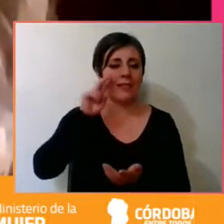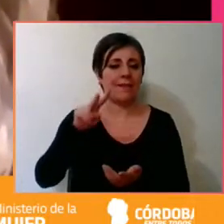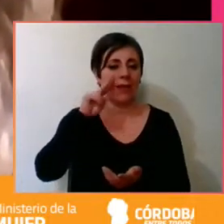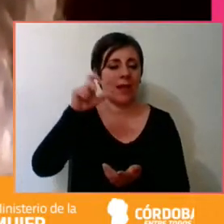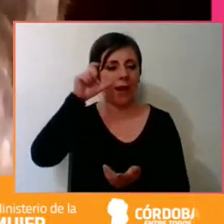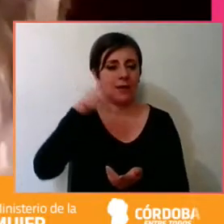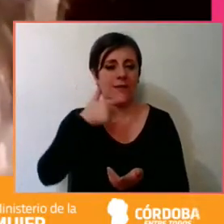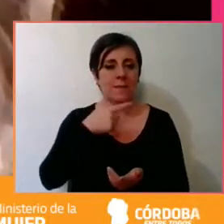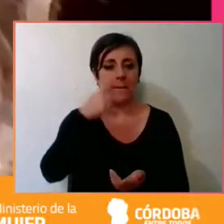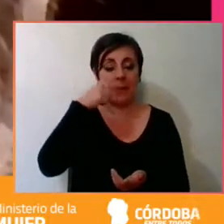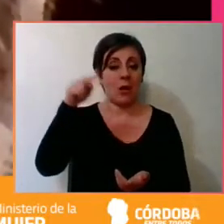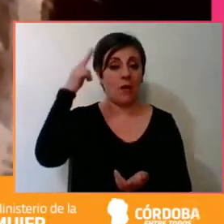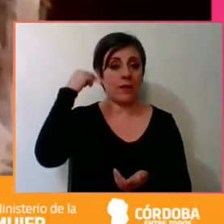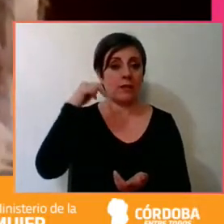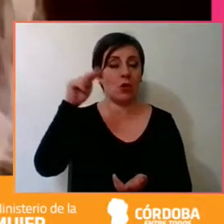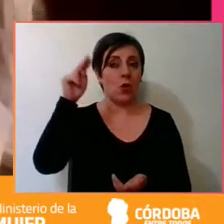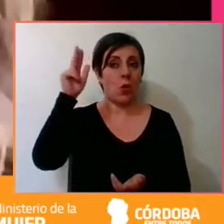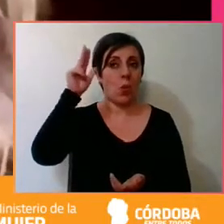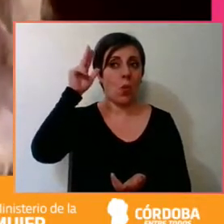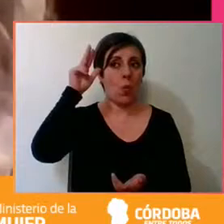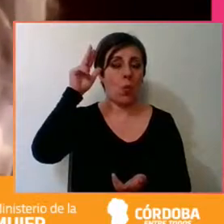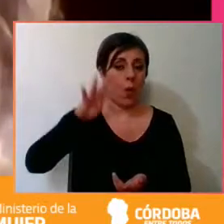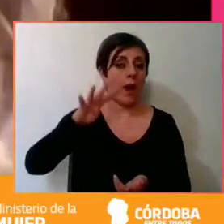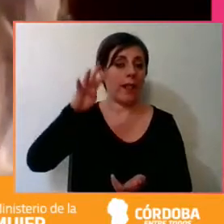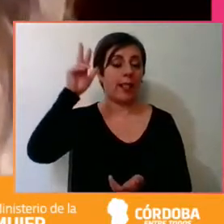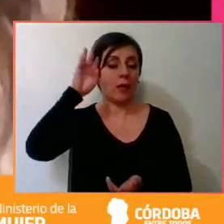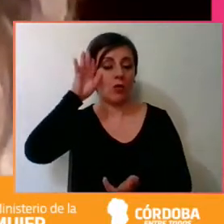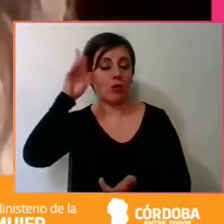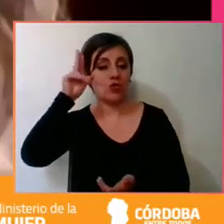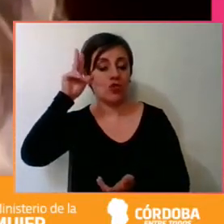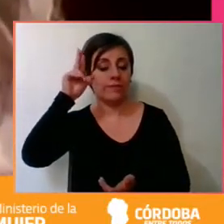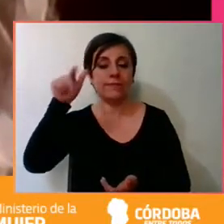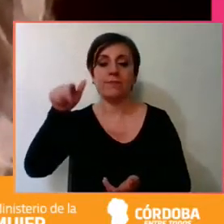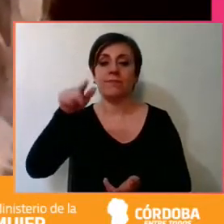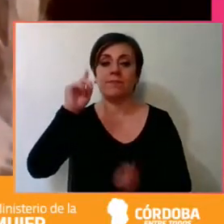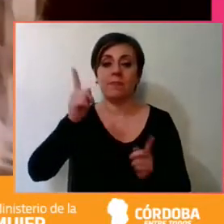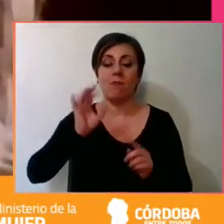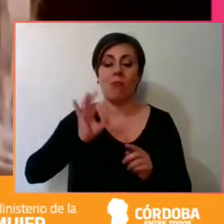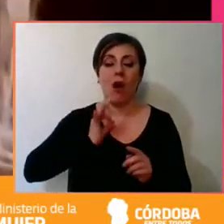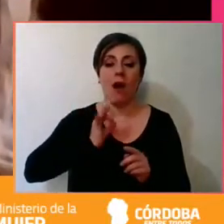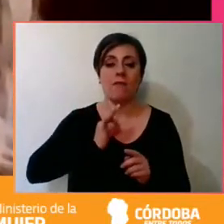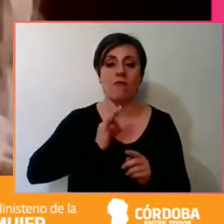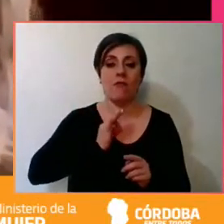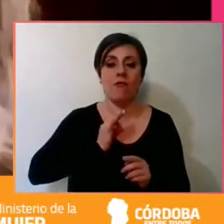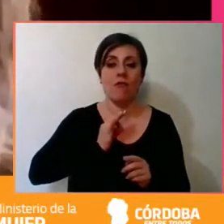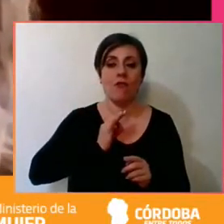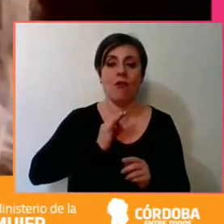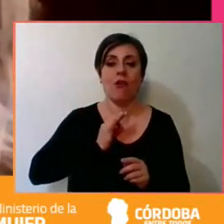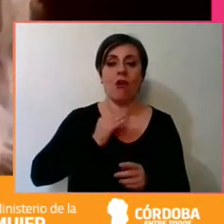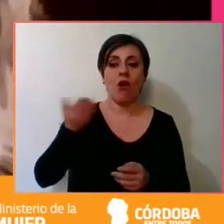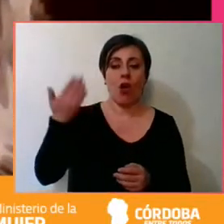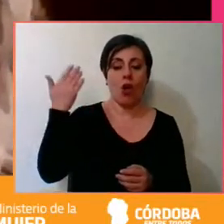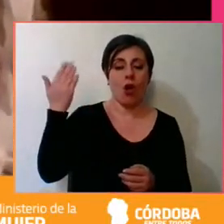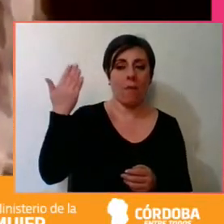en 1948. En ese mismo año se hace la Convención de Derechos Políticos y